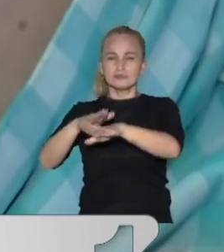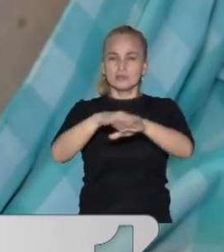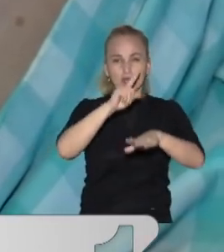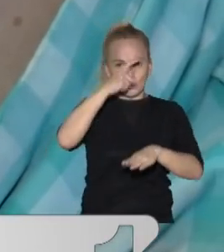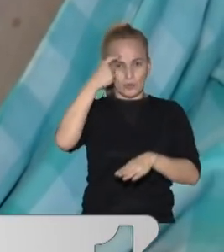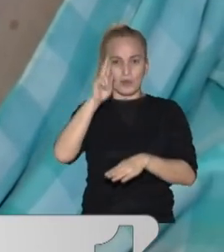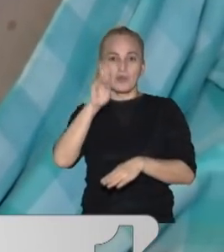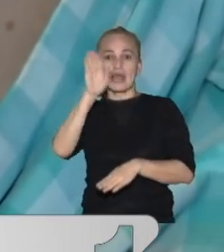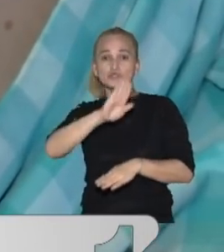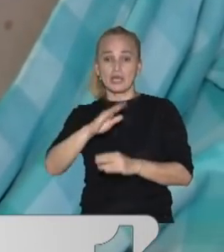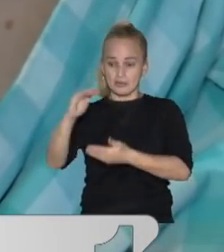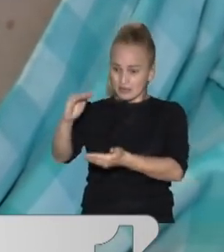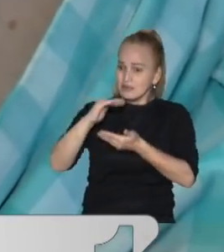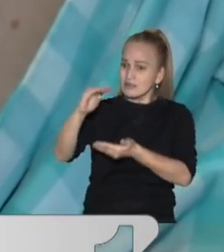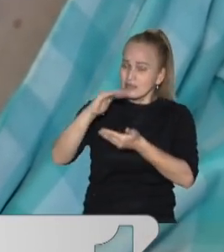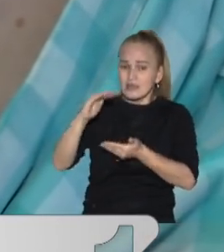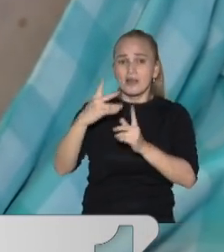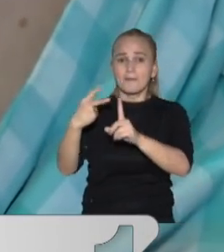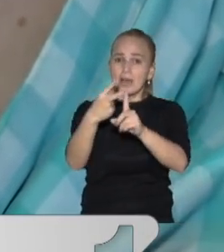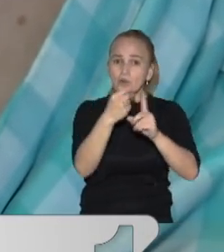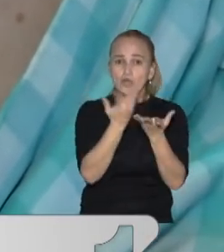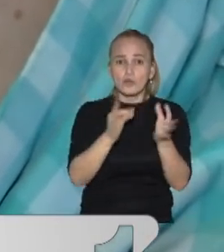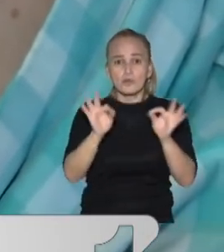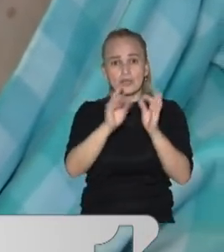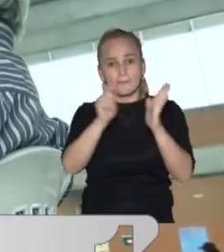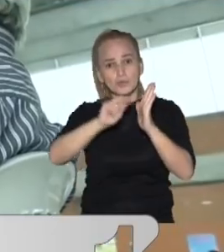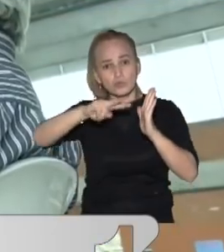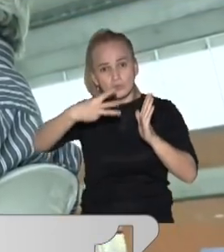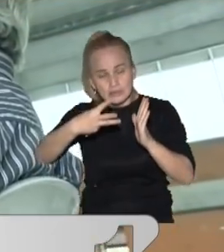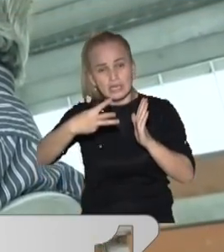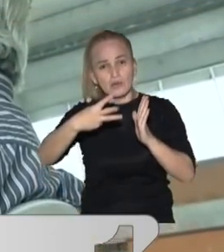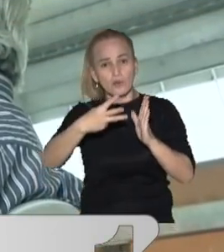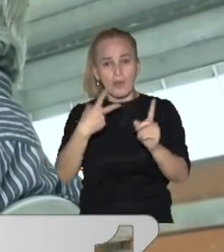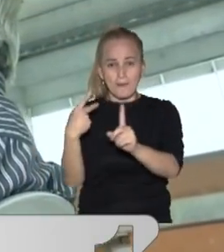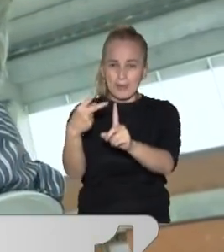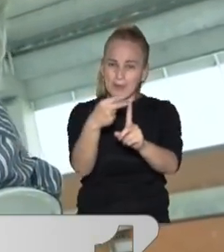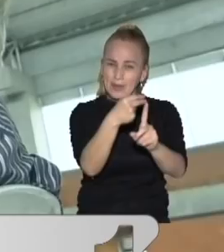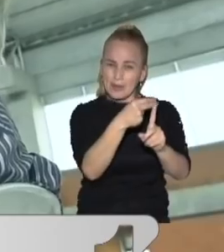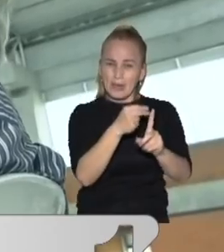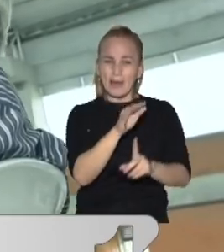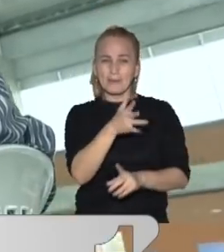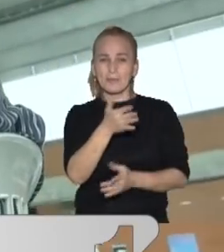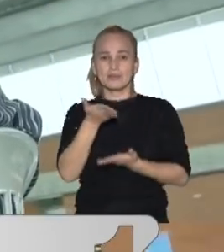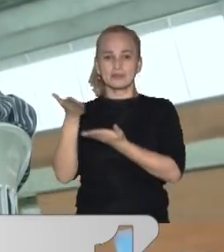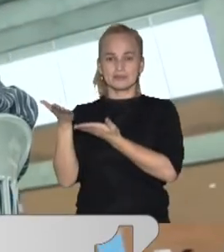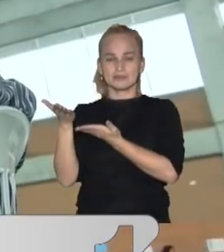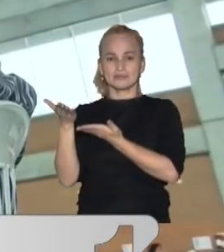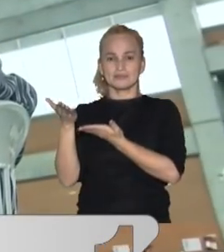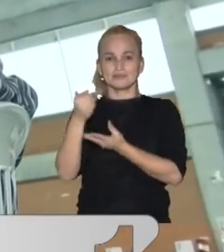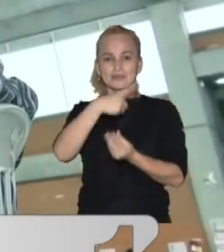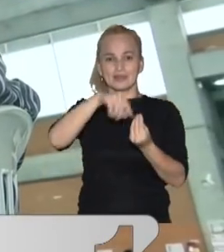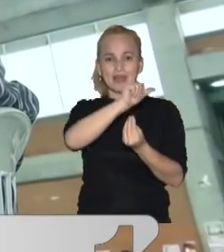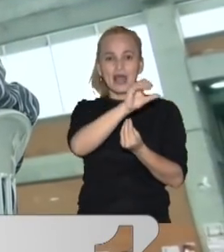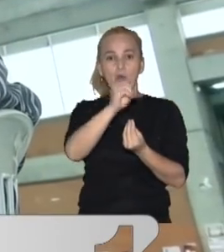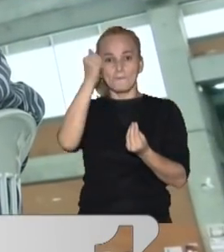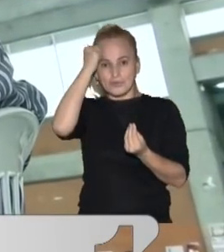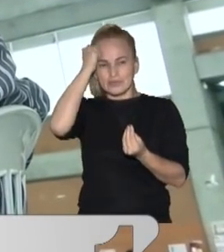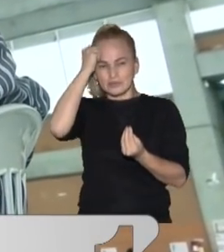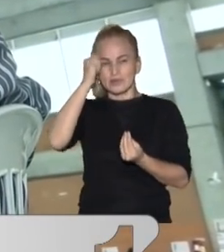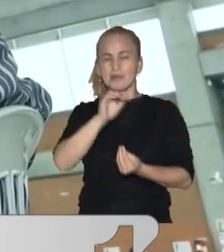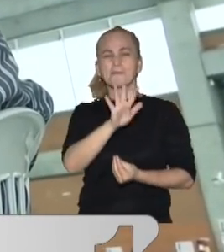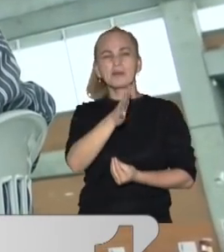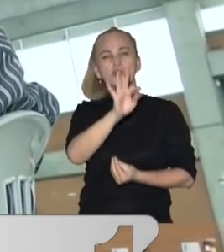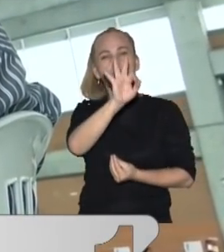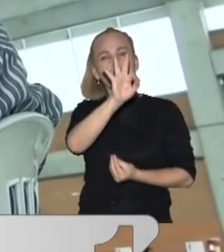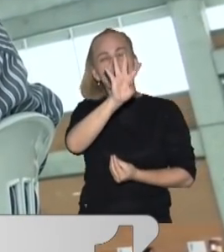Gobierno Nacional vacunas para dar paso a la tercera etapa y así inmunizar a más de 93.000 maestros. Desde el punto de vista de